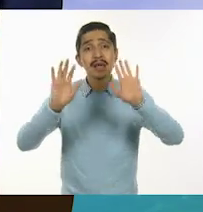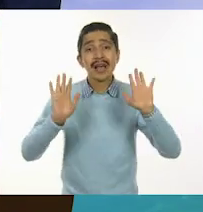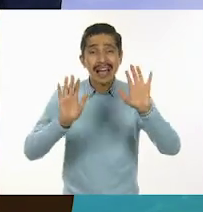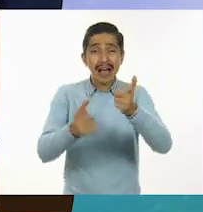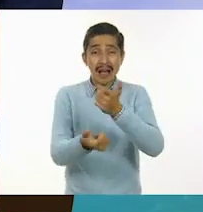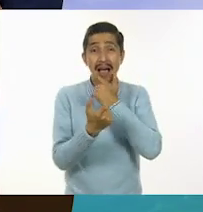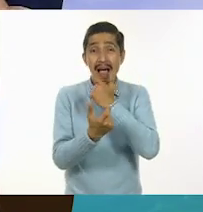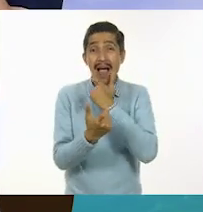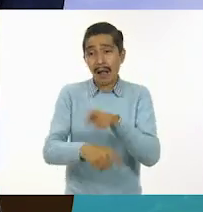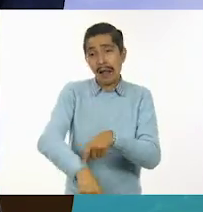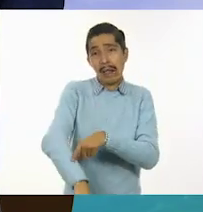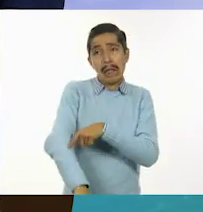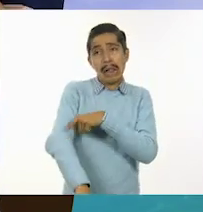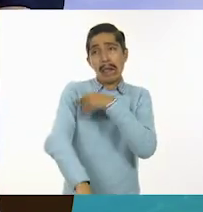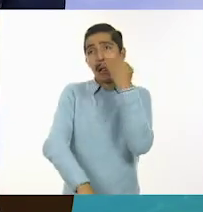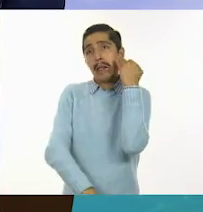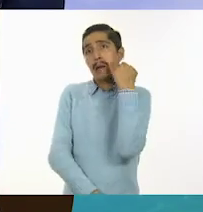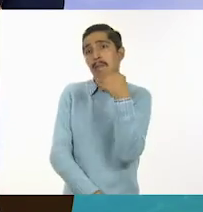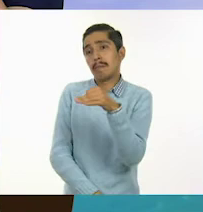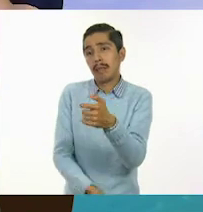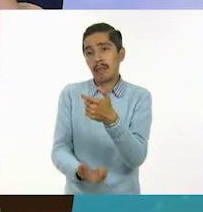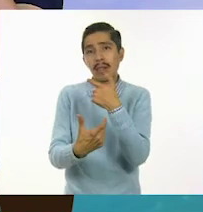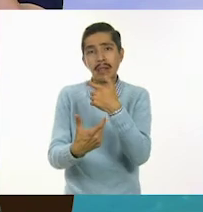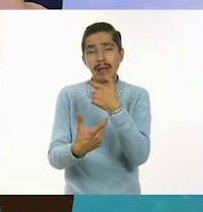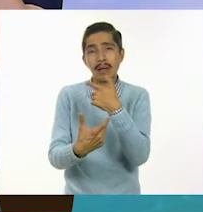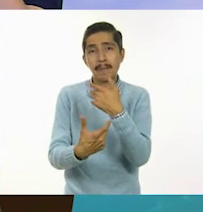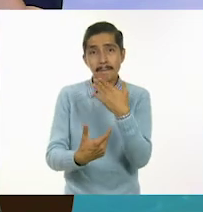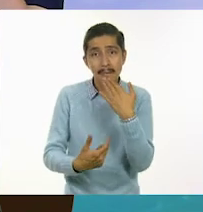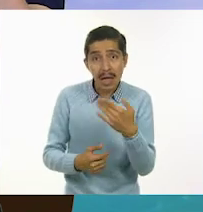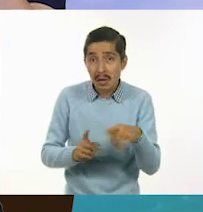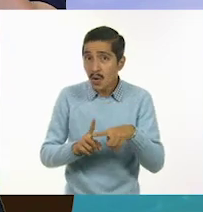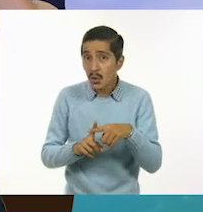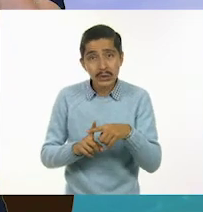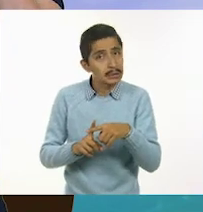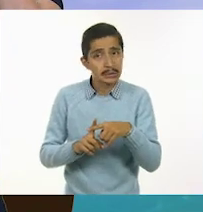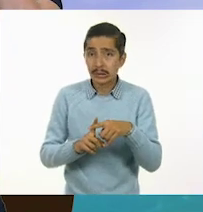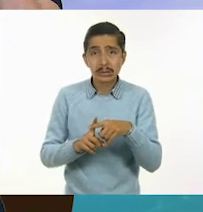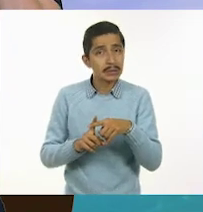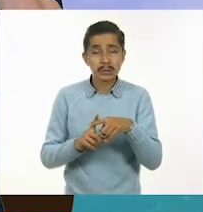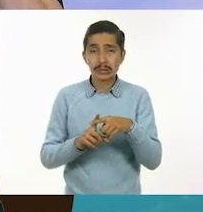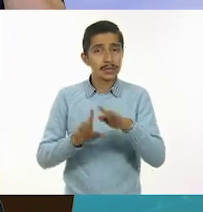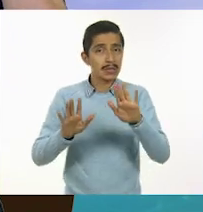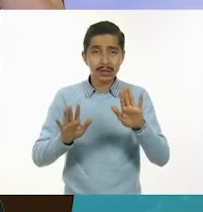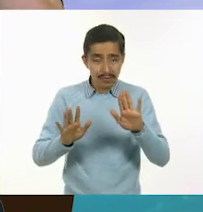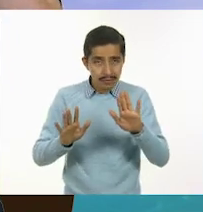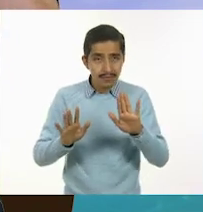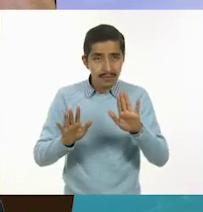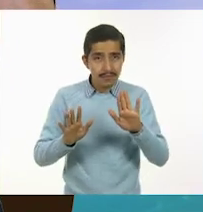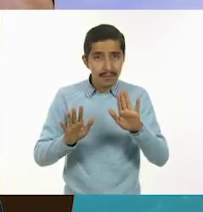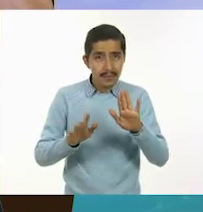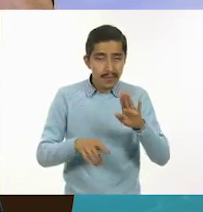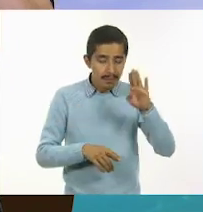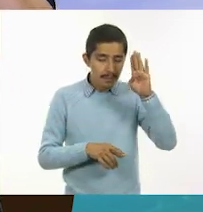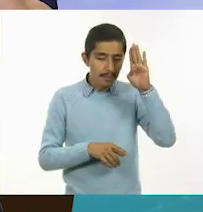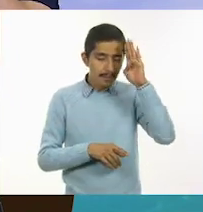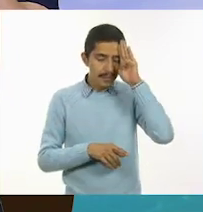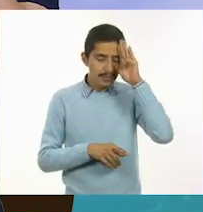reír demasiado, puede no ser tan bueno. Así que,